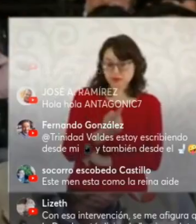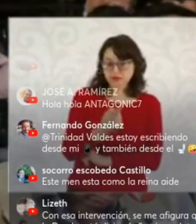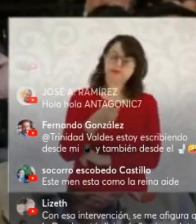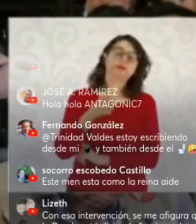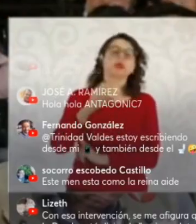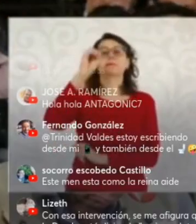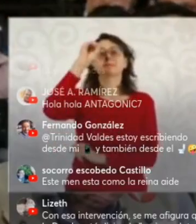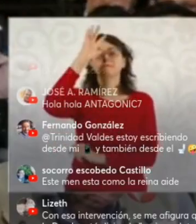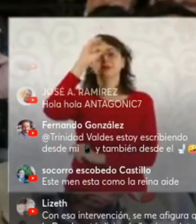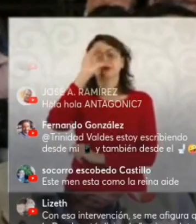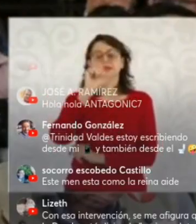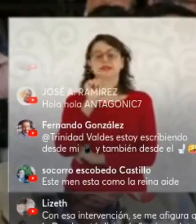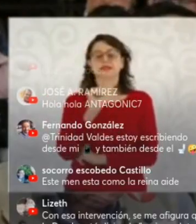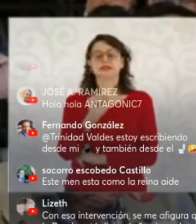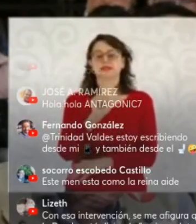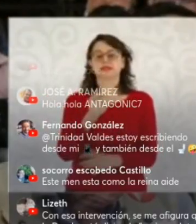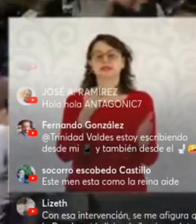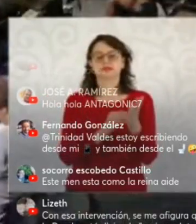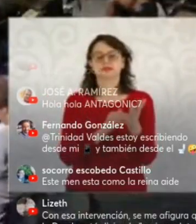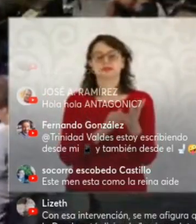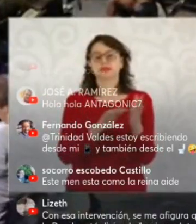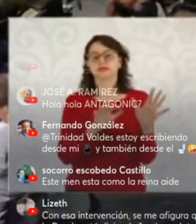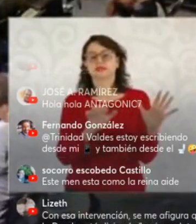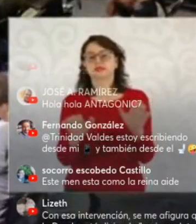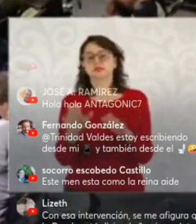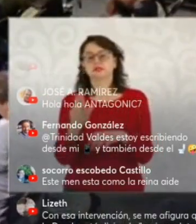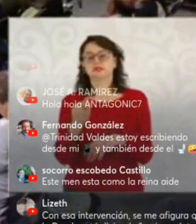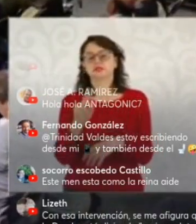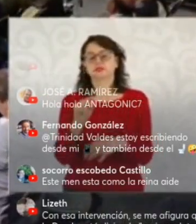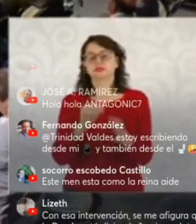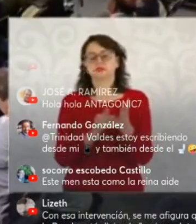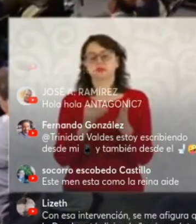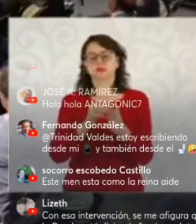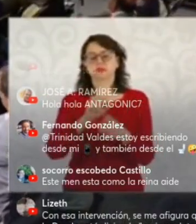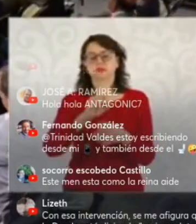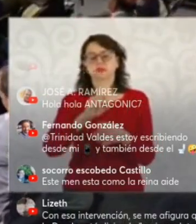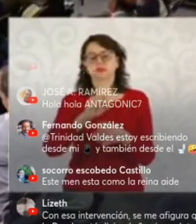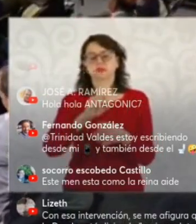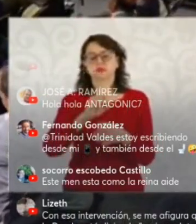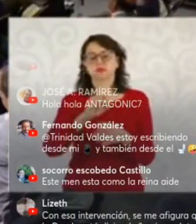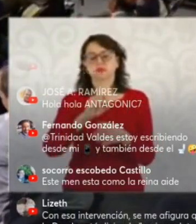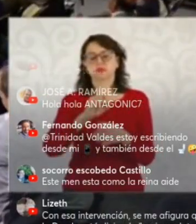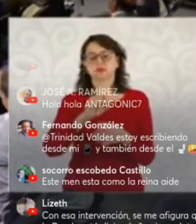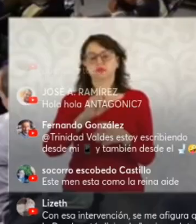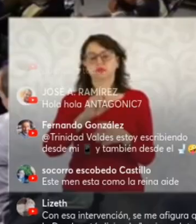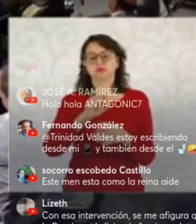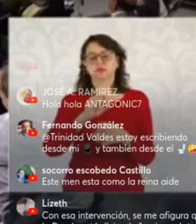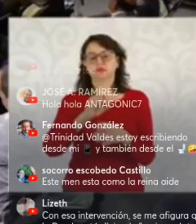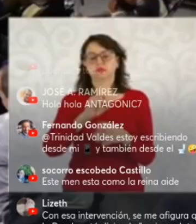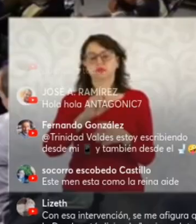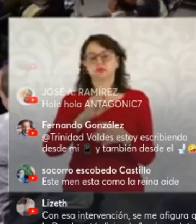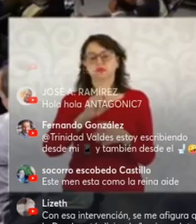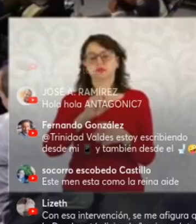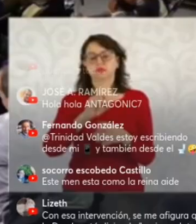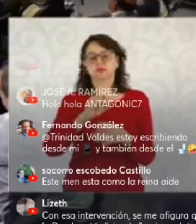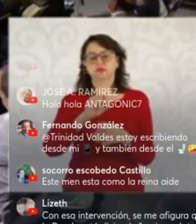minería alcanzó 16,680 millones de dólares. Los grandes